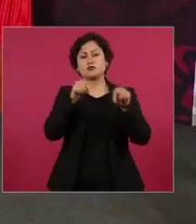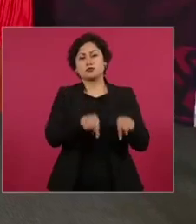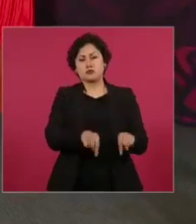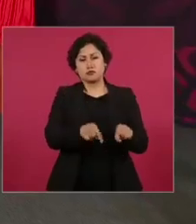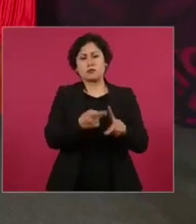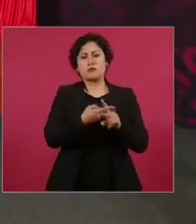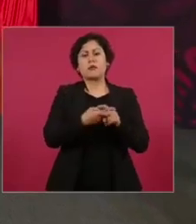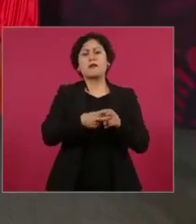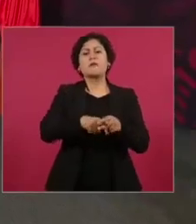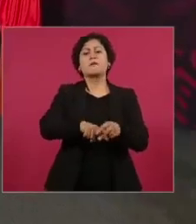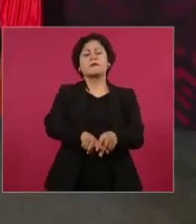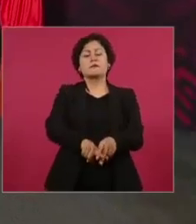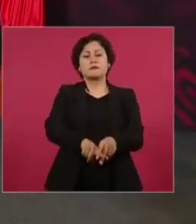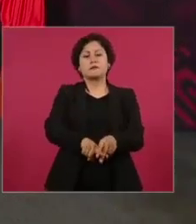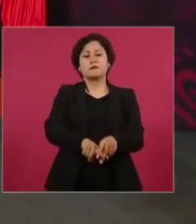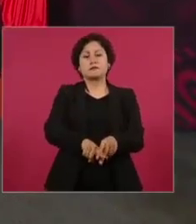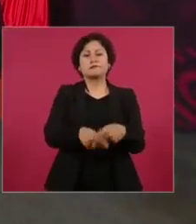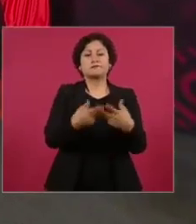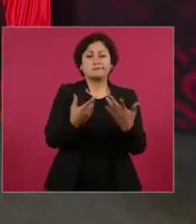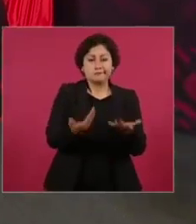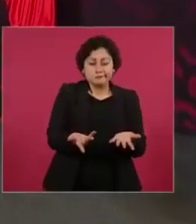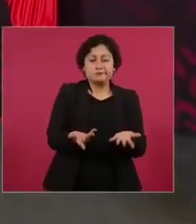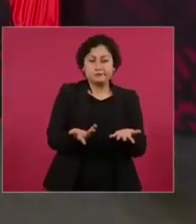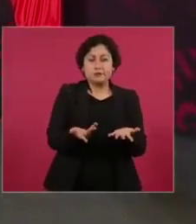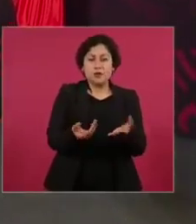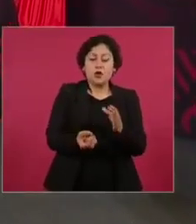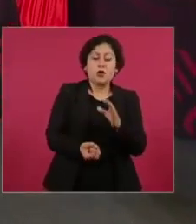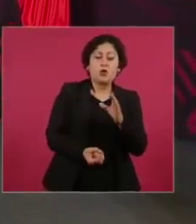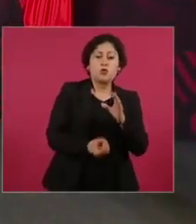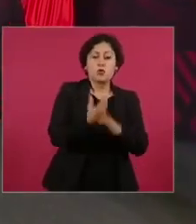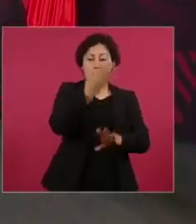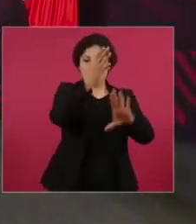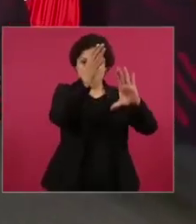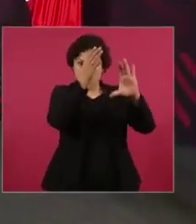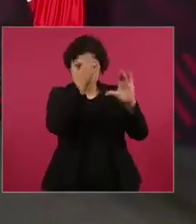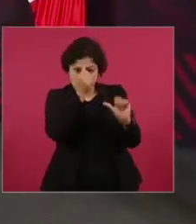tocó renovar el tratado comercial